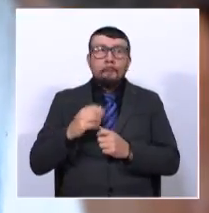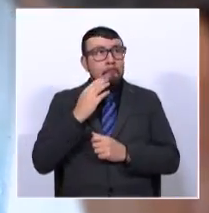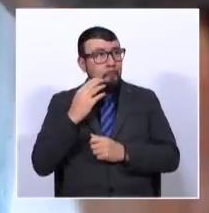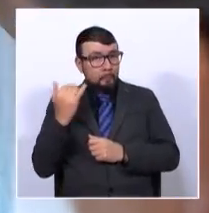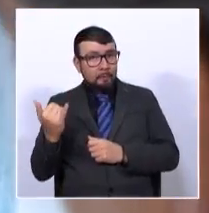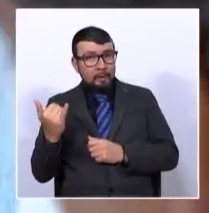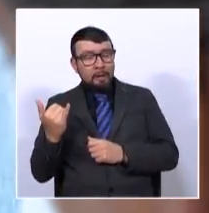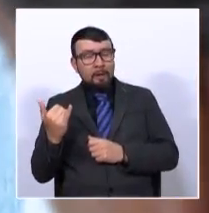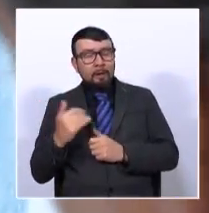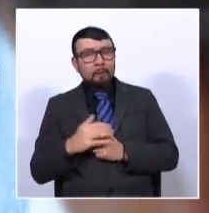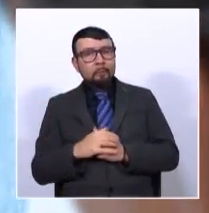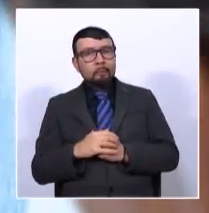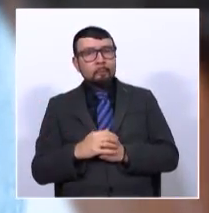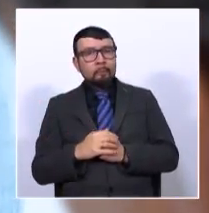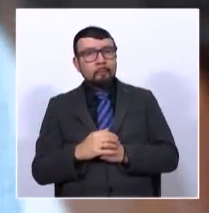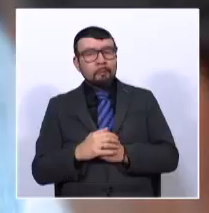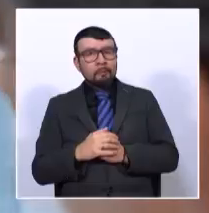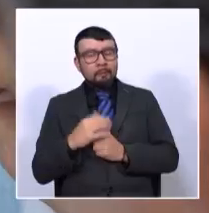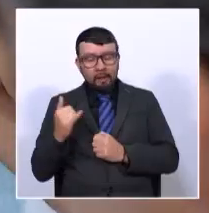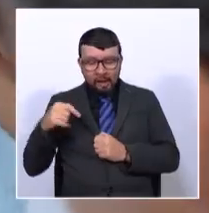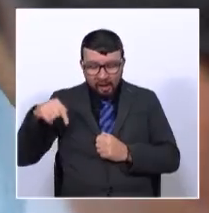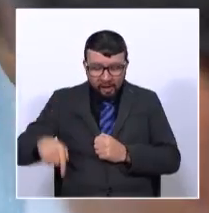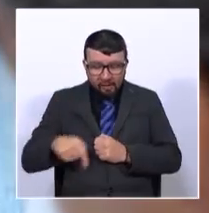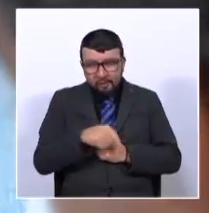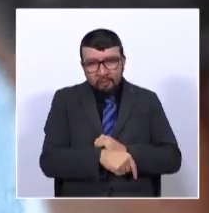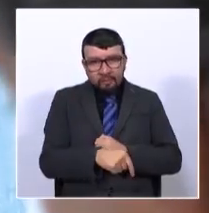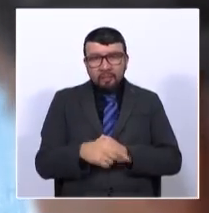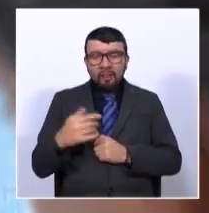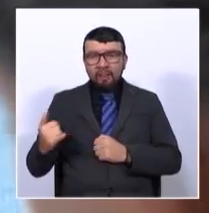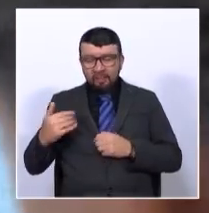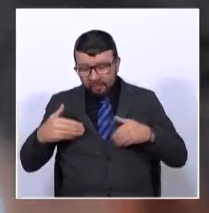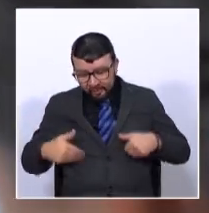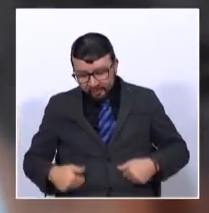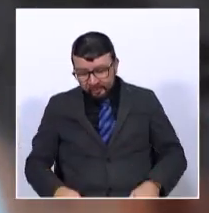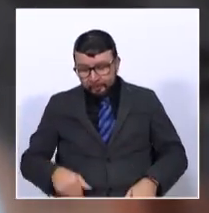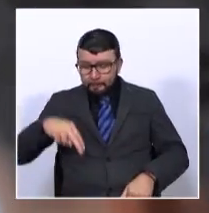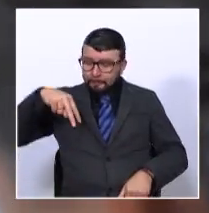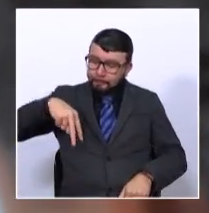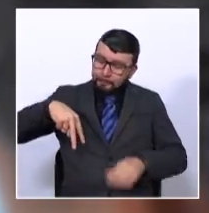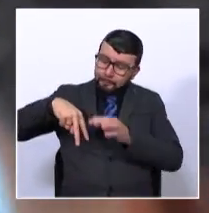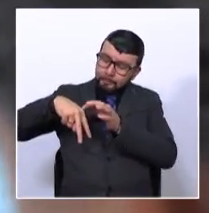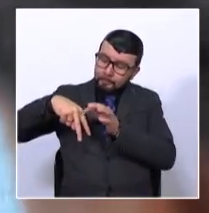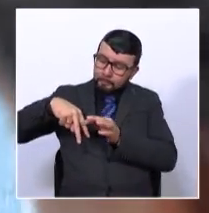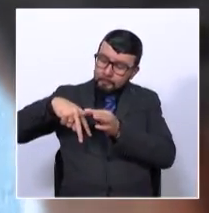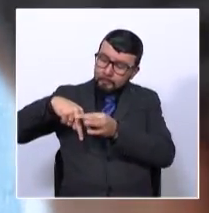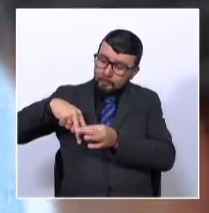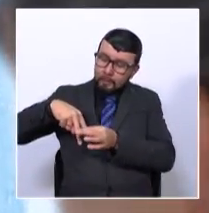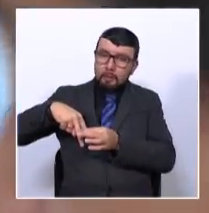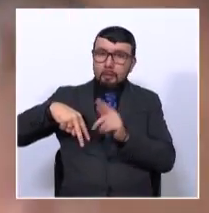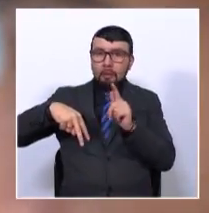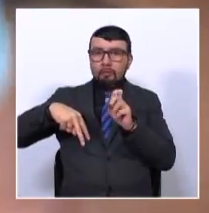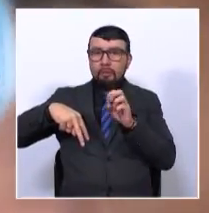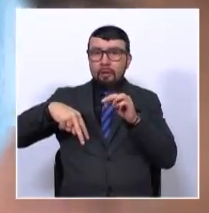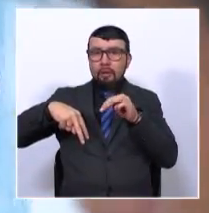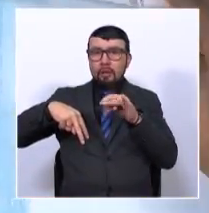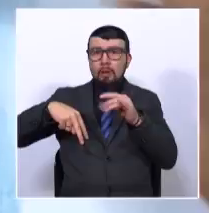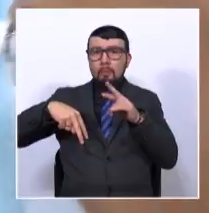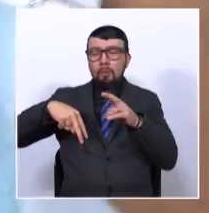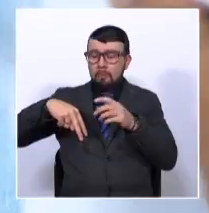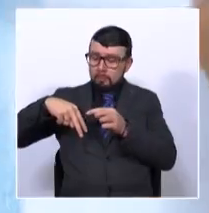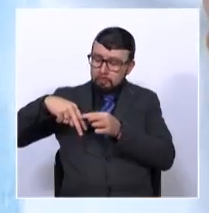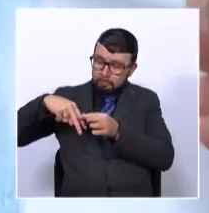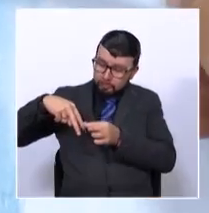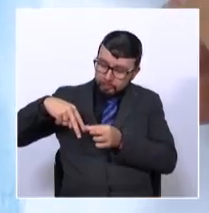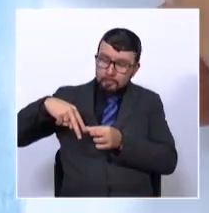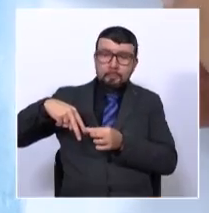óseas, el fémur, la cabeza del fémur, esta es la tibia, este es el peroné. Germán, córrete un poquito para allá, para la